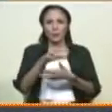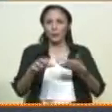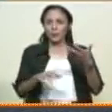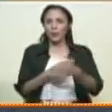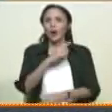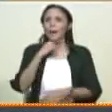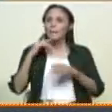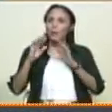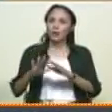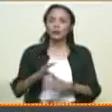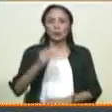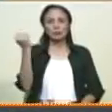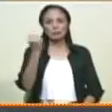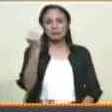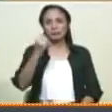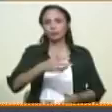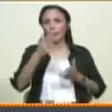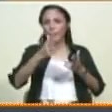Asesinaron